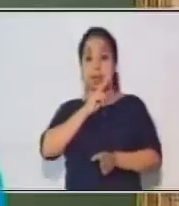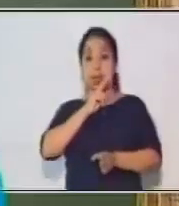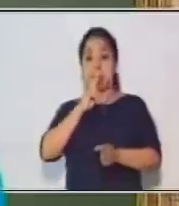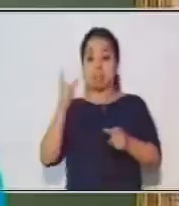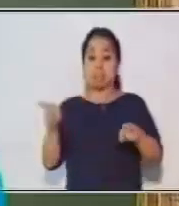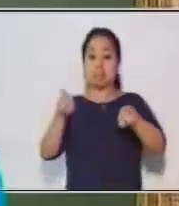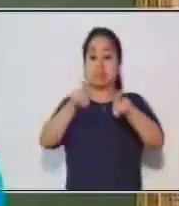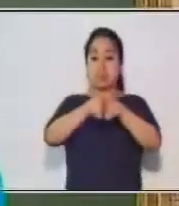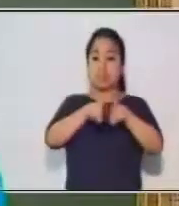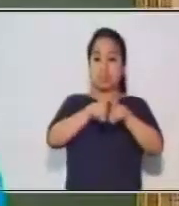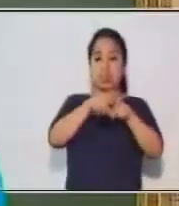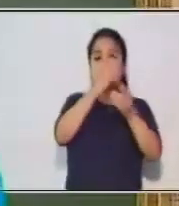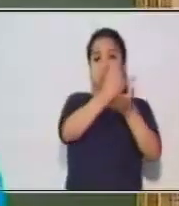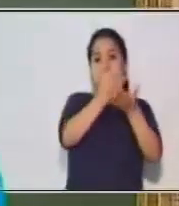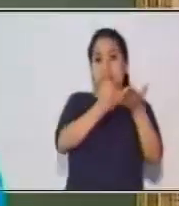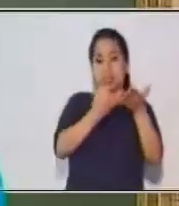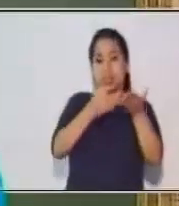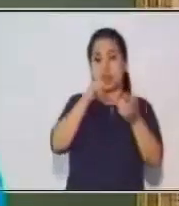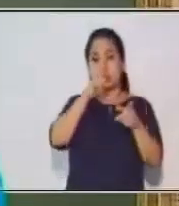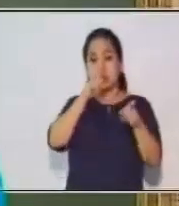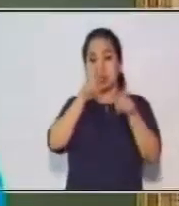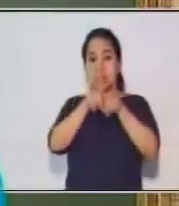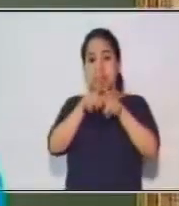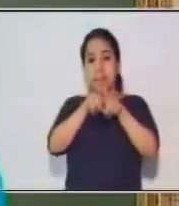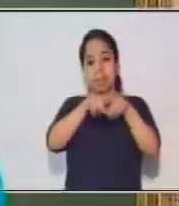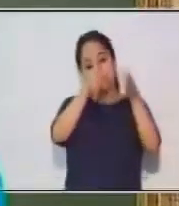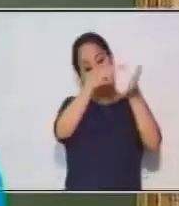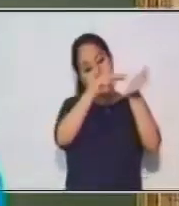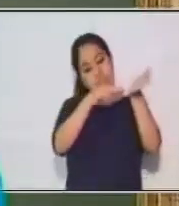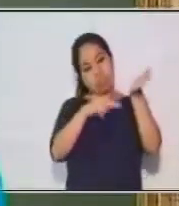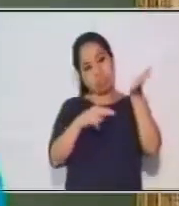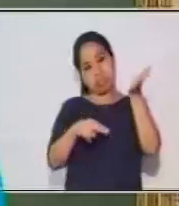también de un texto.